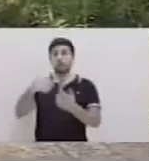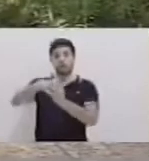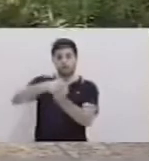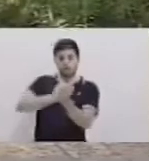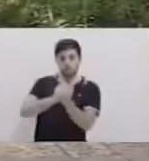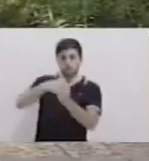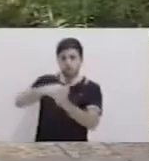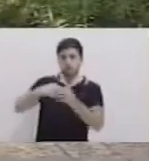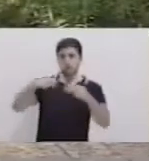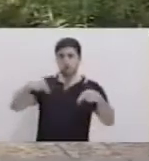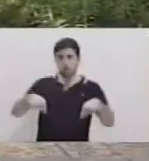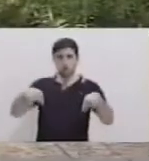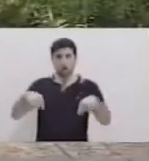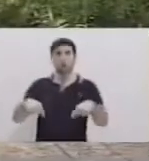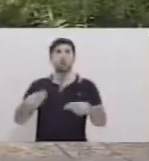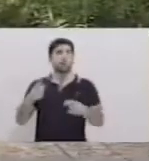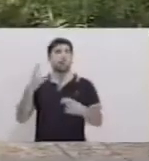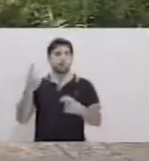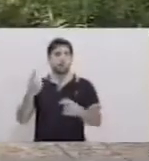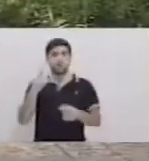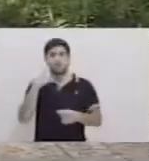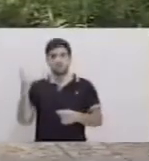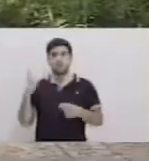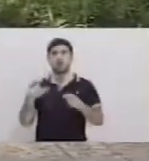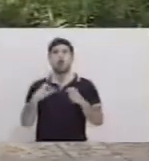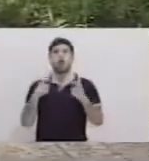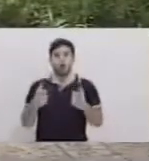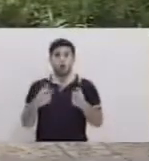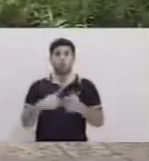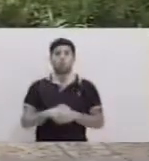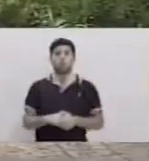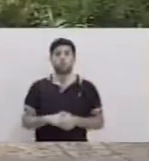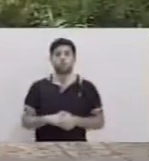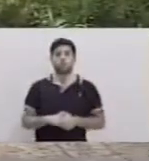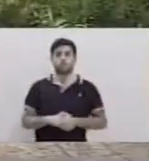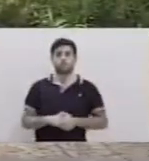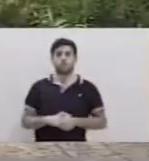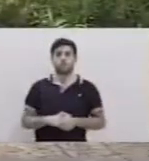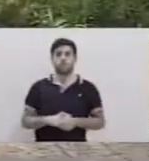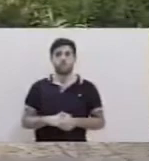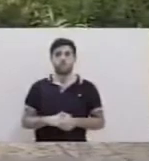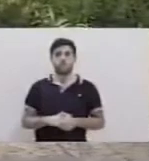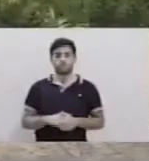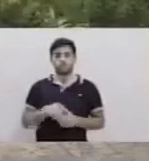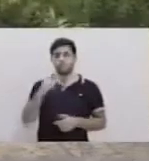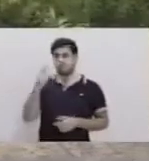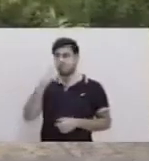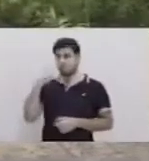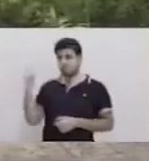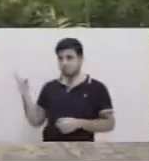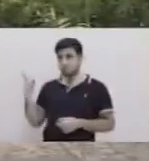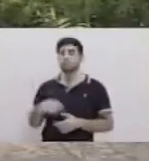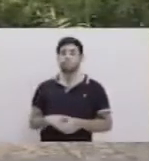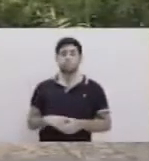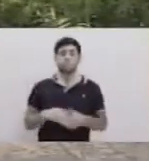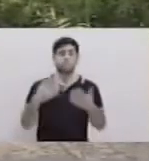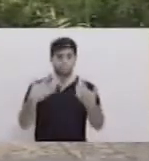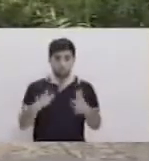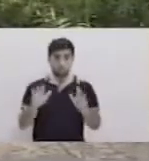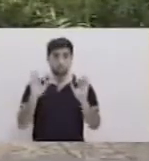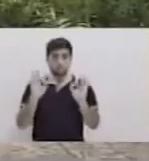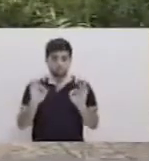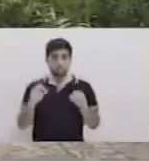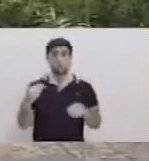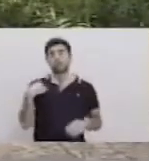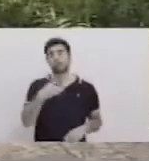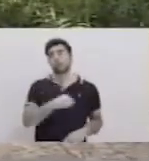de rodillas. No se olviden que al finalizar es necesario estirar un poco y respirar. El día de hoy